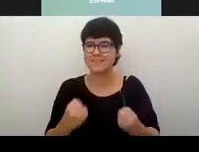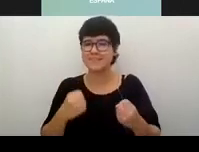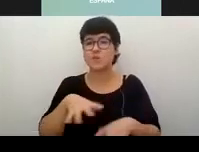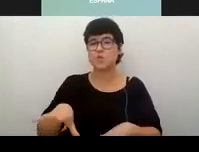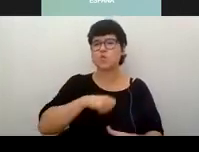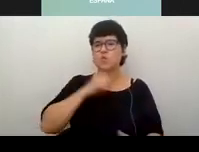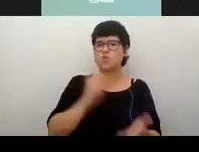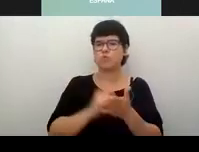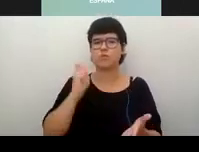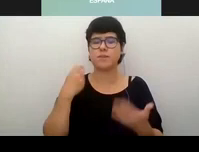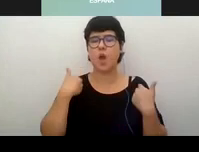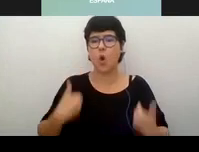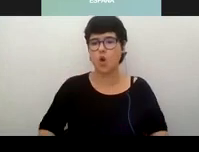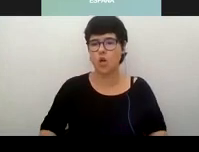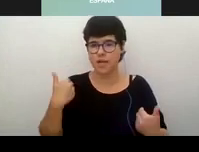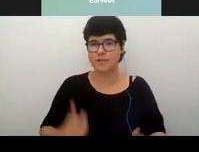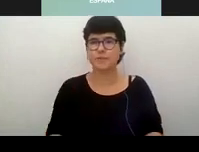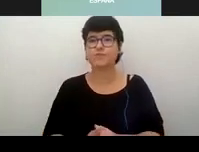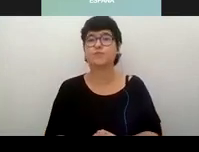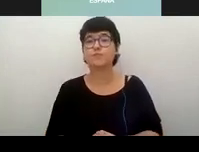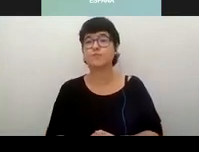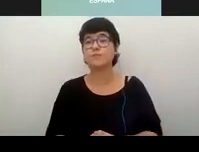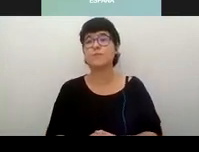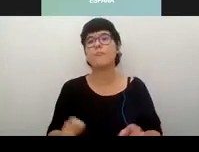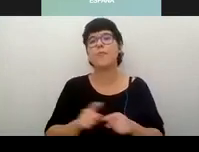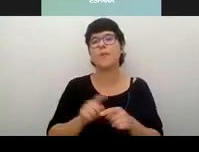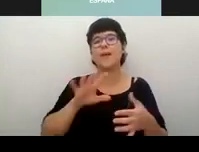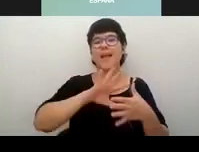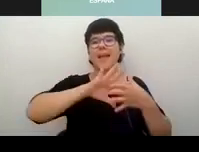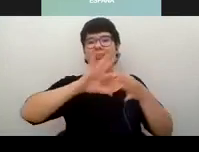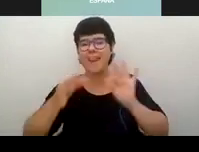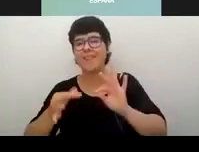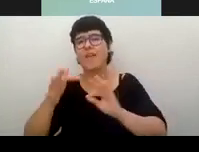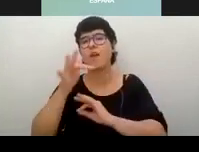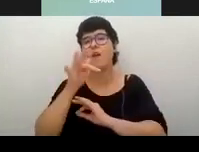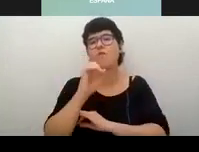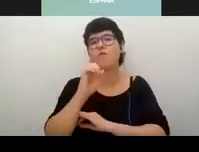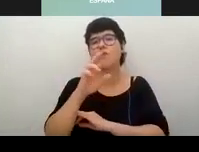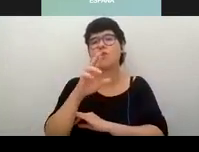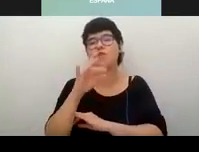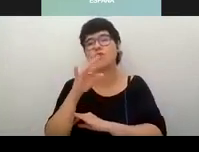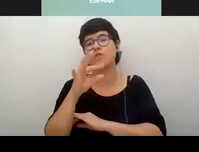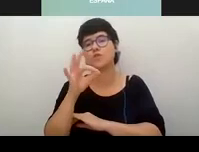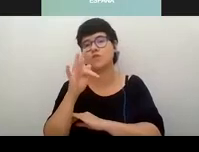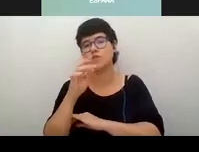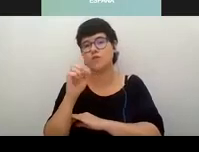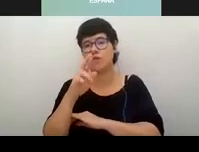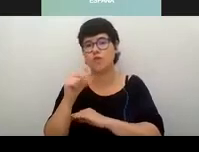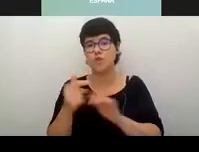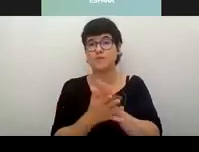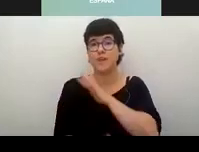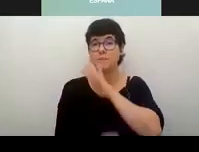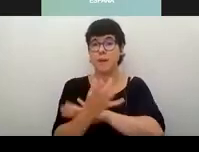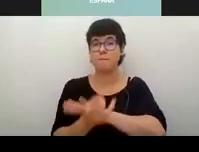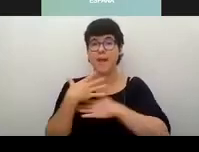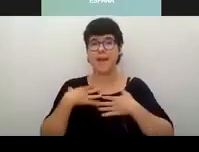organismo, pues los enlaces fósforo, la cantidad de fósforo que tiene el adenosina trifosfato es lo que justifica la producción de energía,